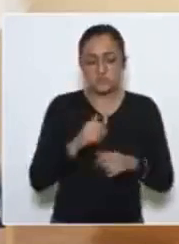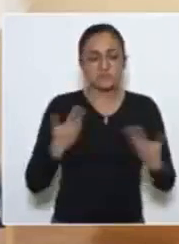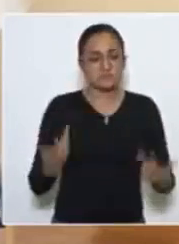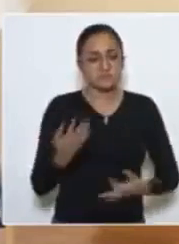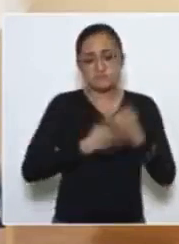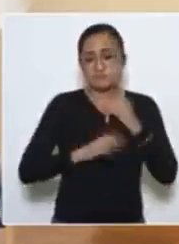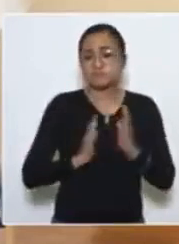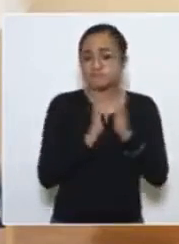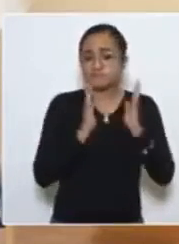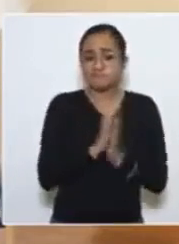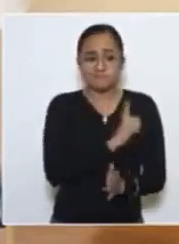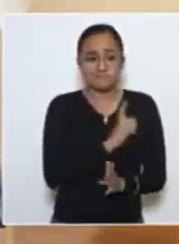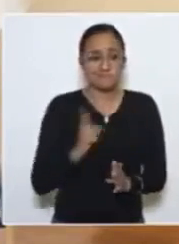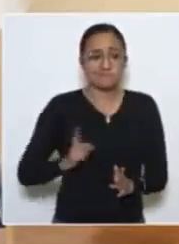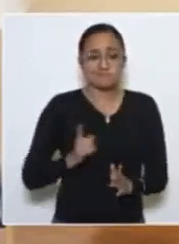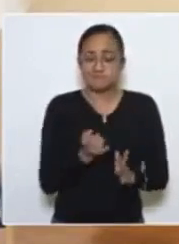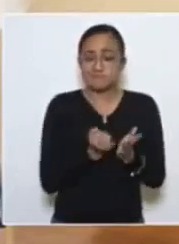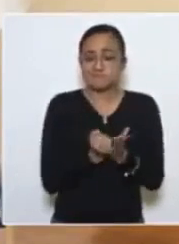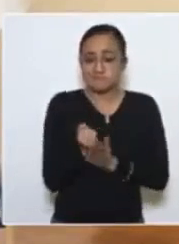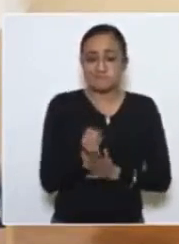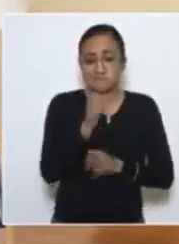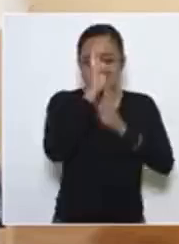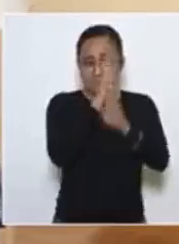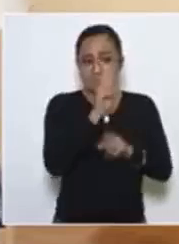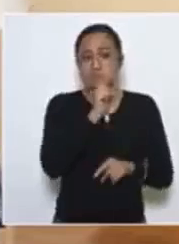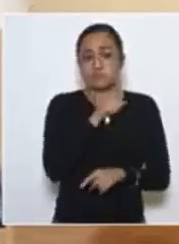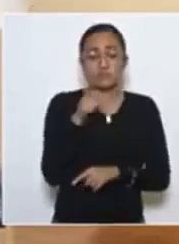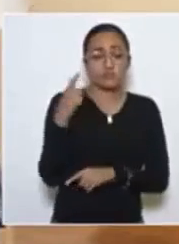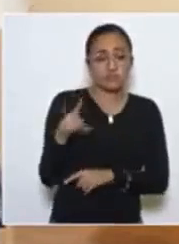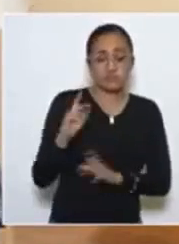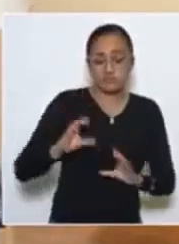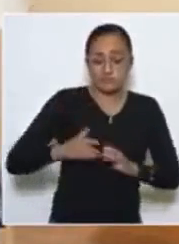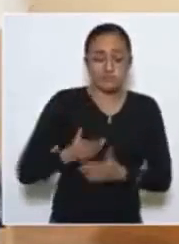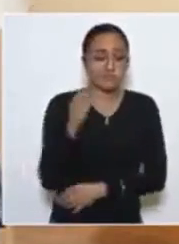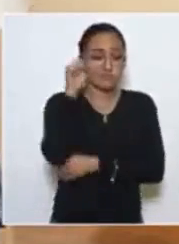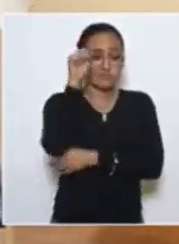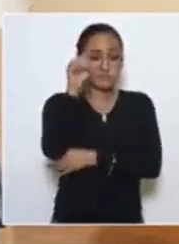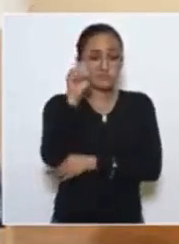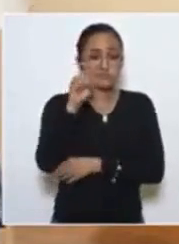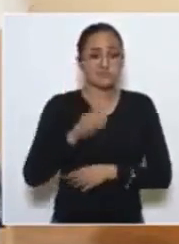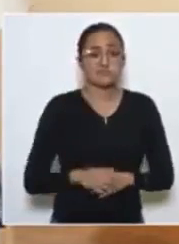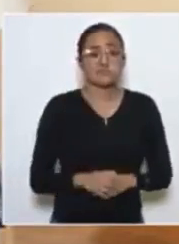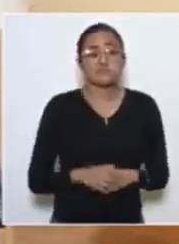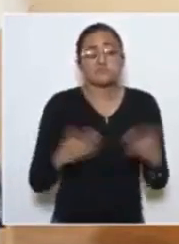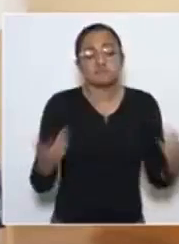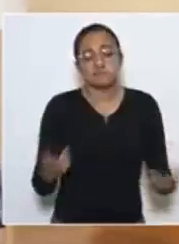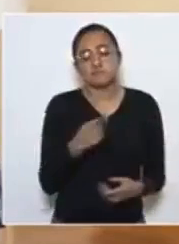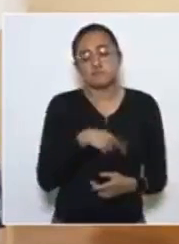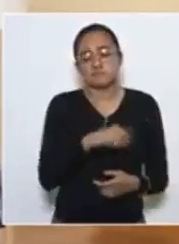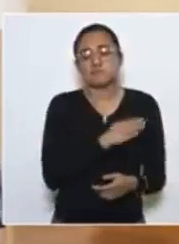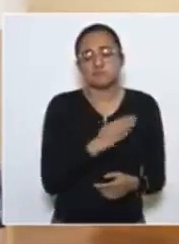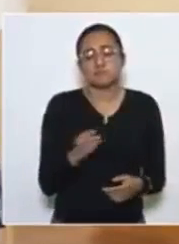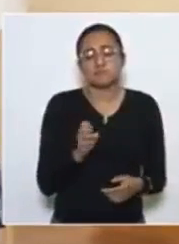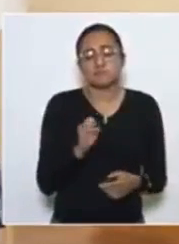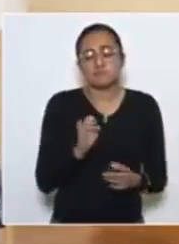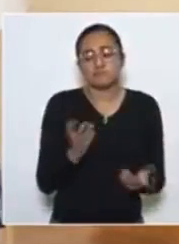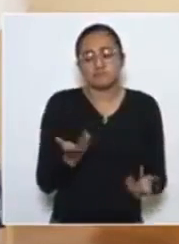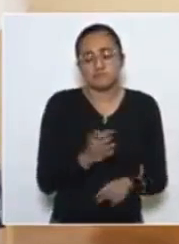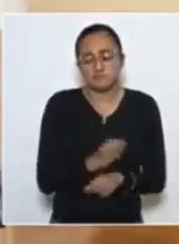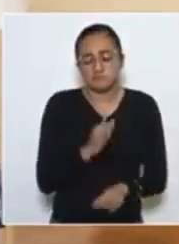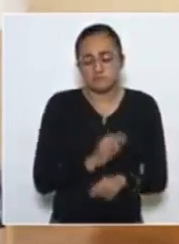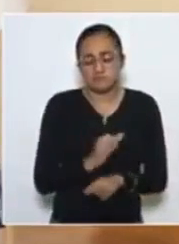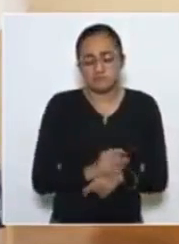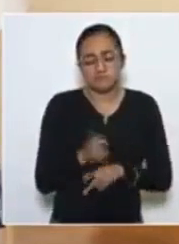y que respeten las decisiones sindicales también, del sindicato. Qué bueno que se consulta. Esa